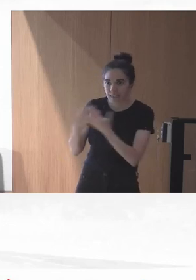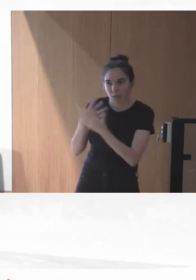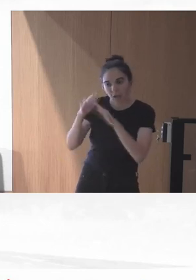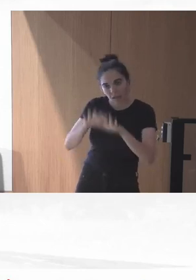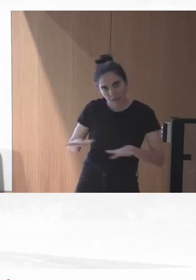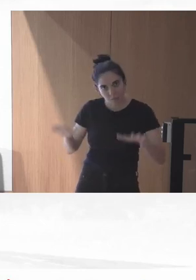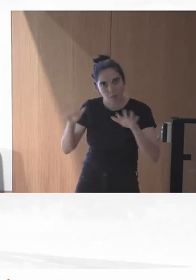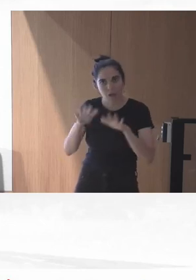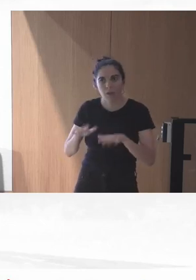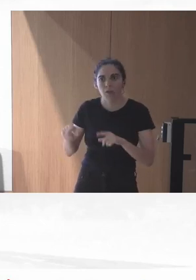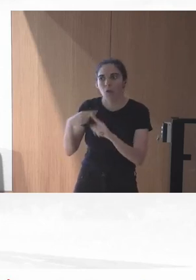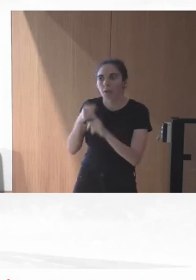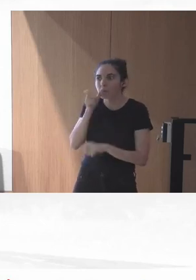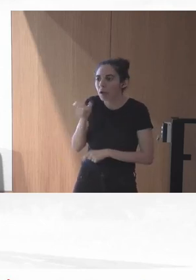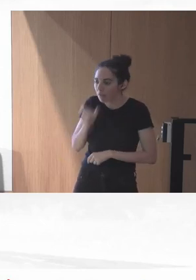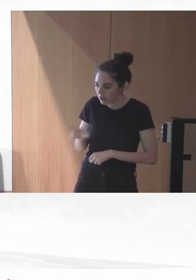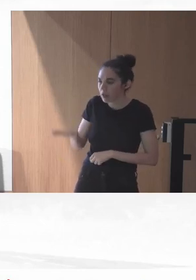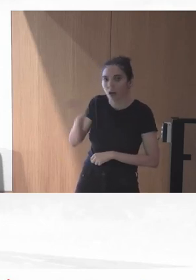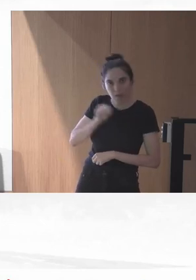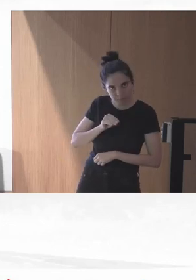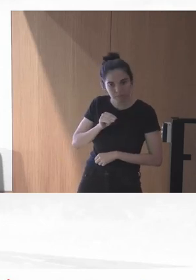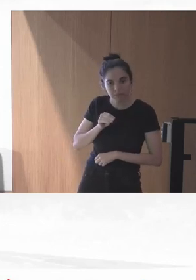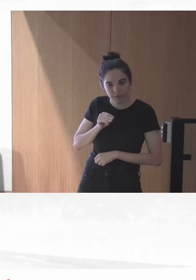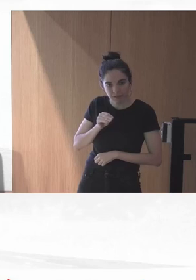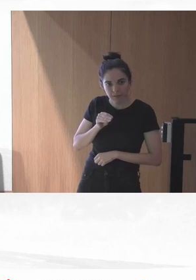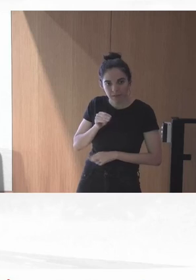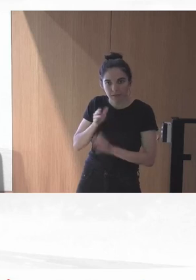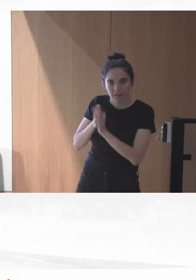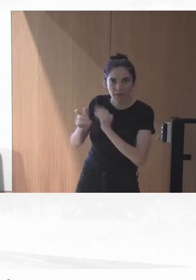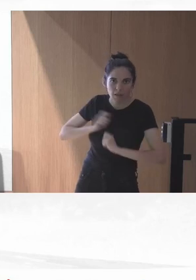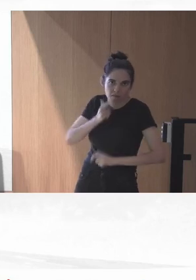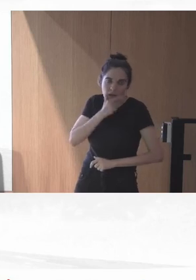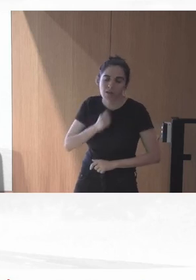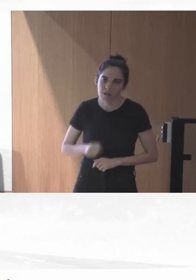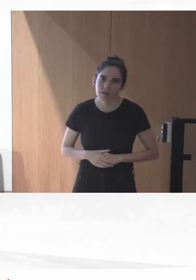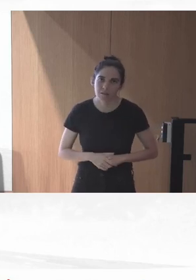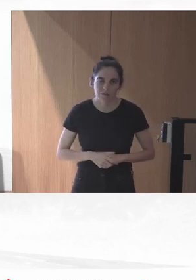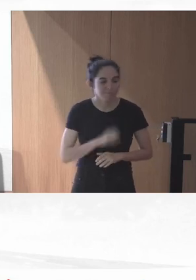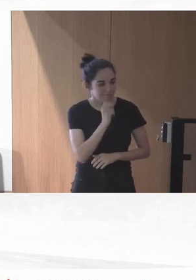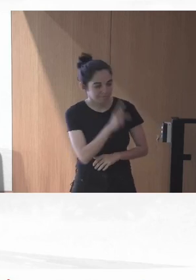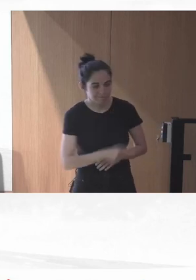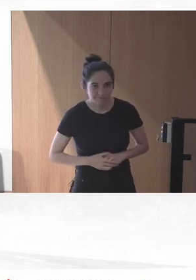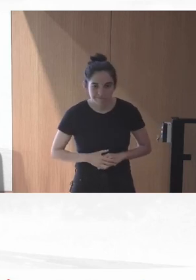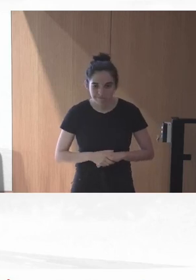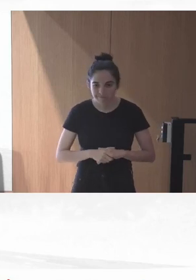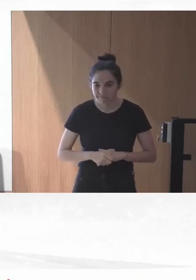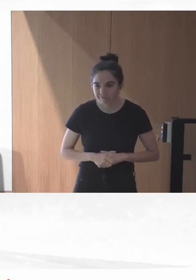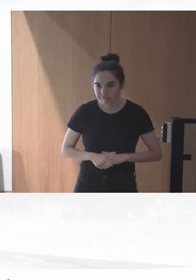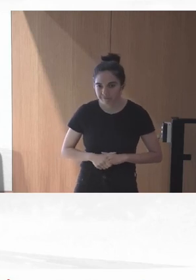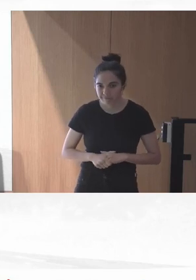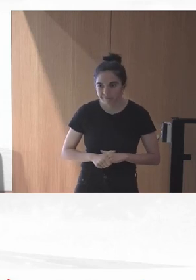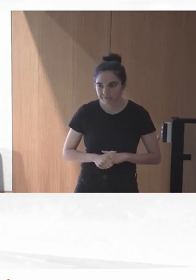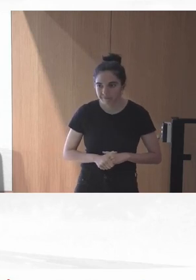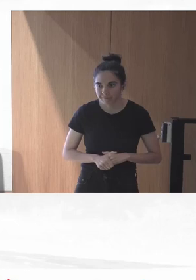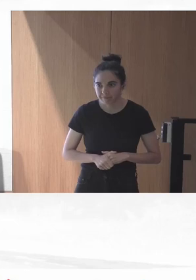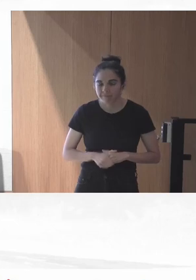despacio, con palabras que yo entendía, y claro, era más fácil. Ok. Superb, thank you. Thank